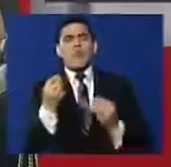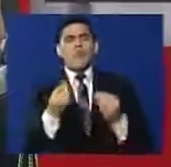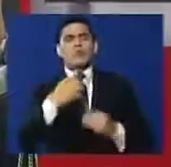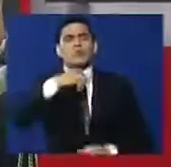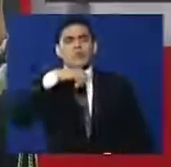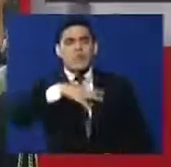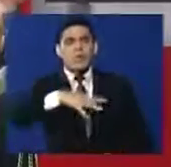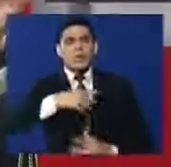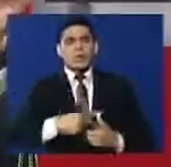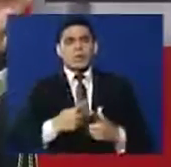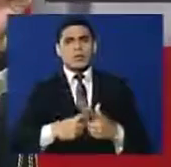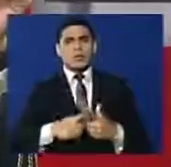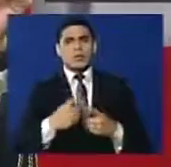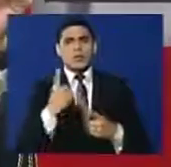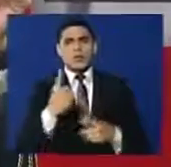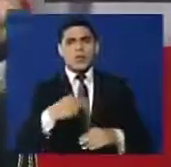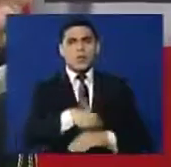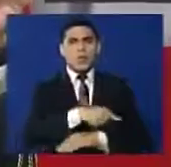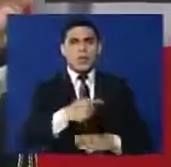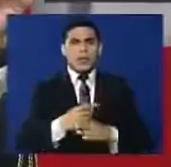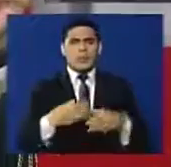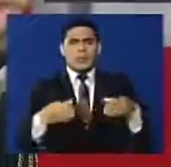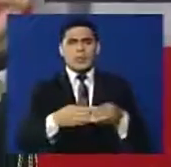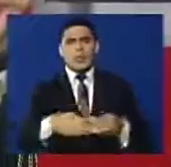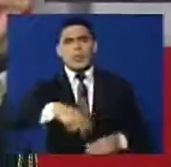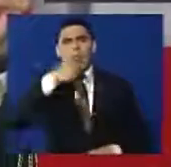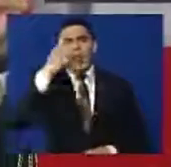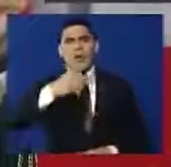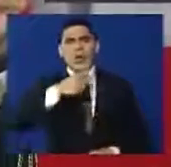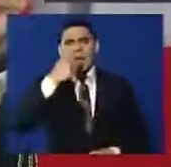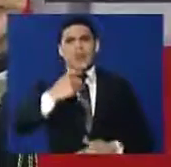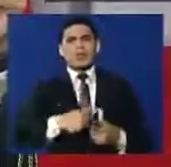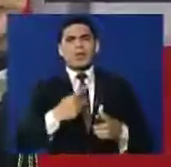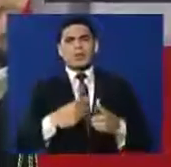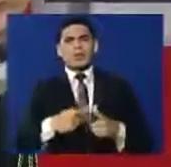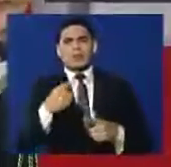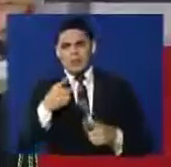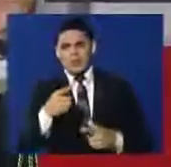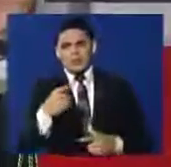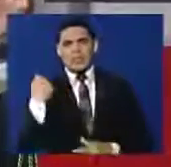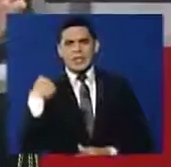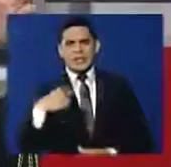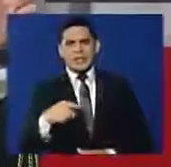se convirtió en un momento determinado como actor político y en consecuencia debía